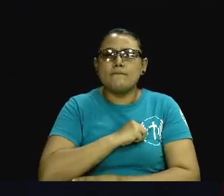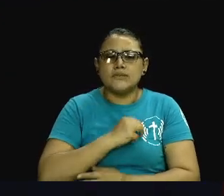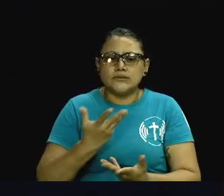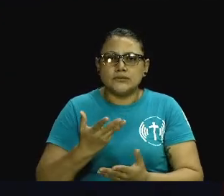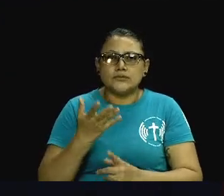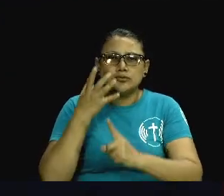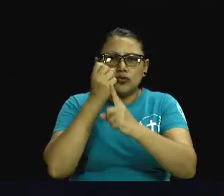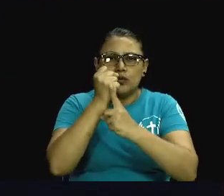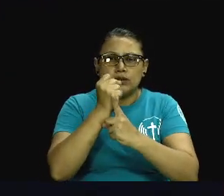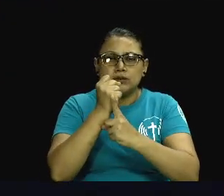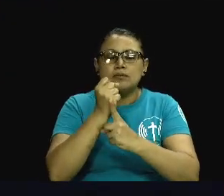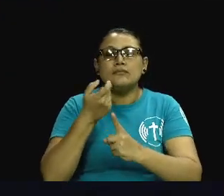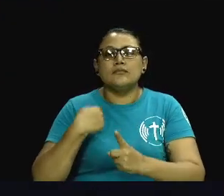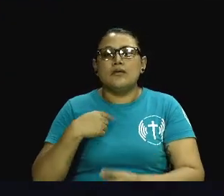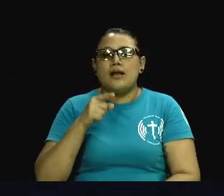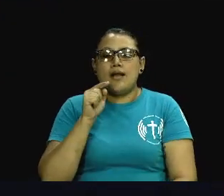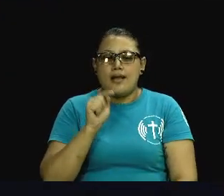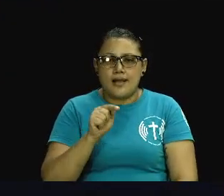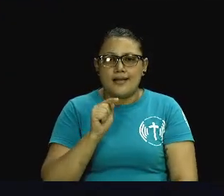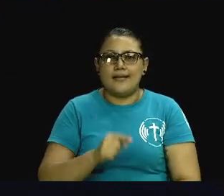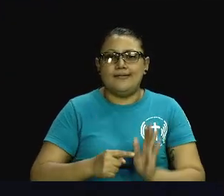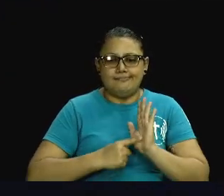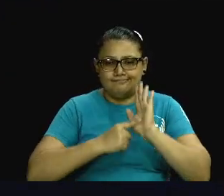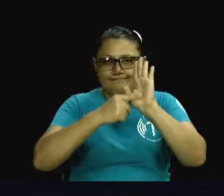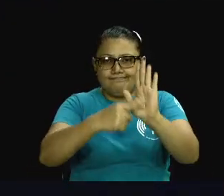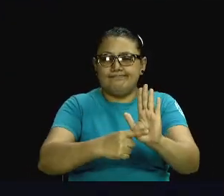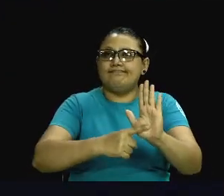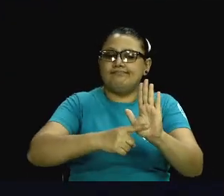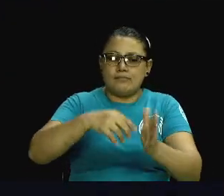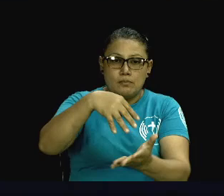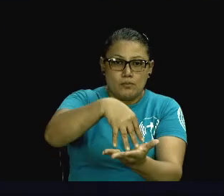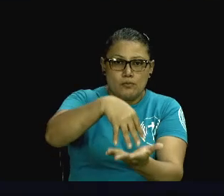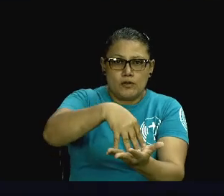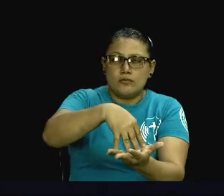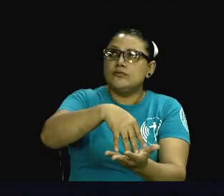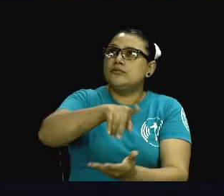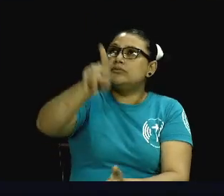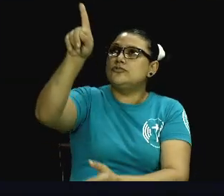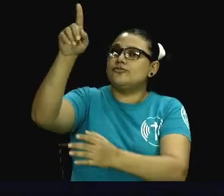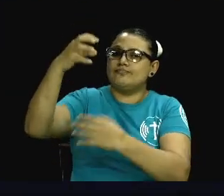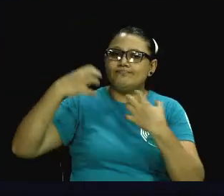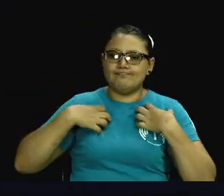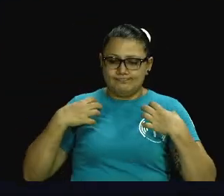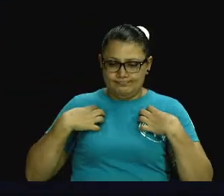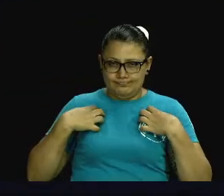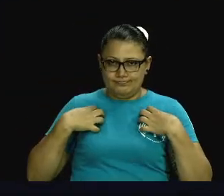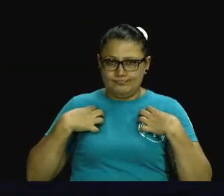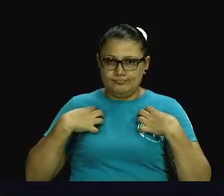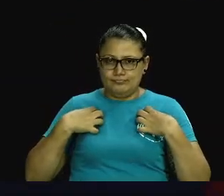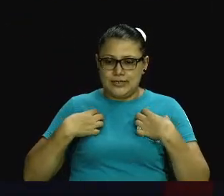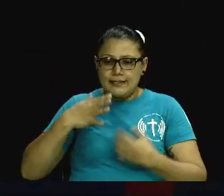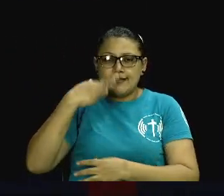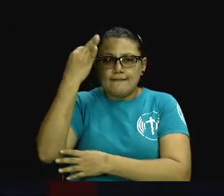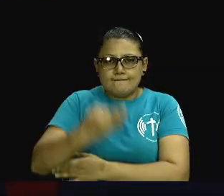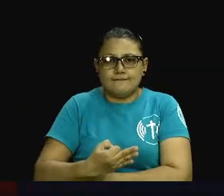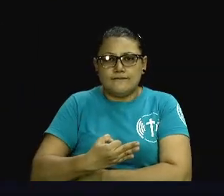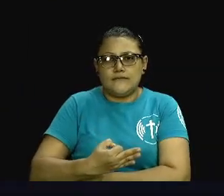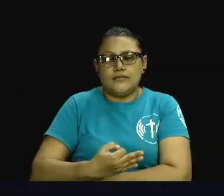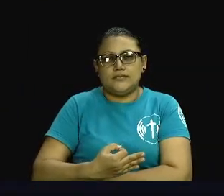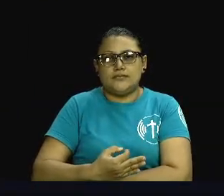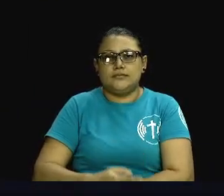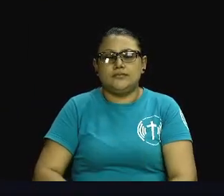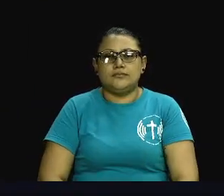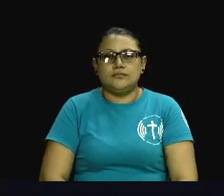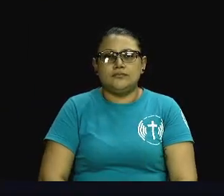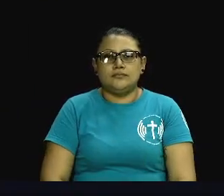a camps que él era el único dios vivo y verdadero por eso usted va a ver que en